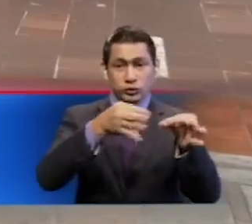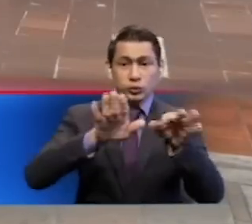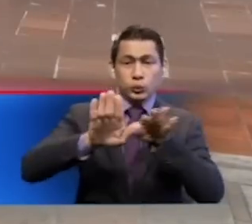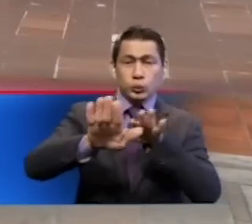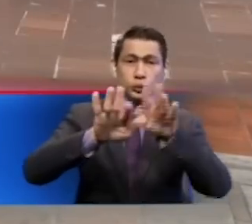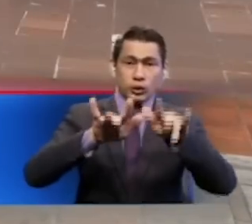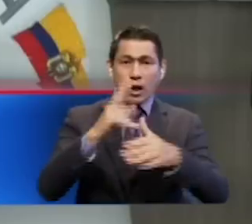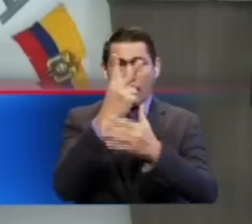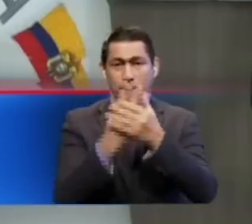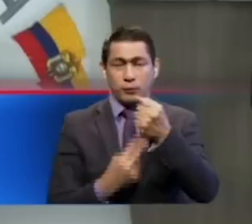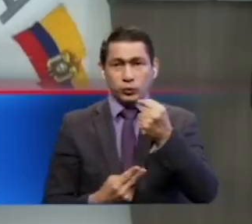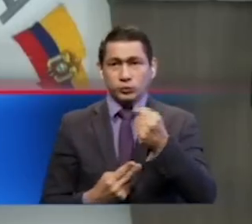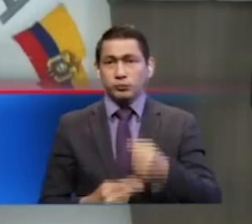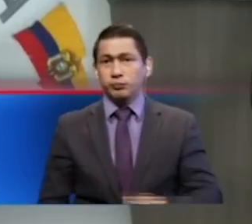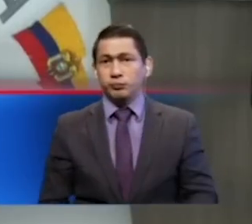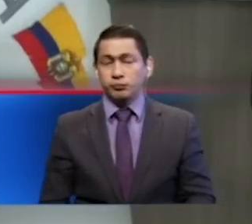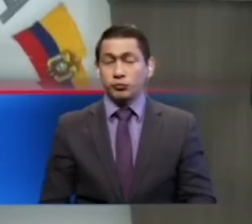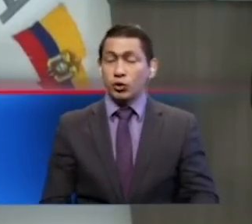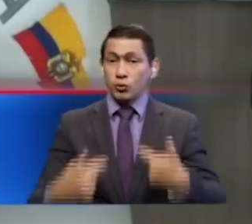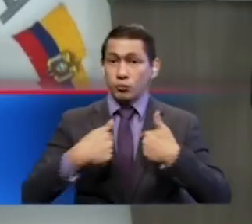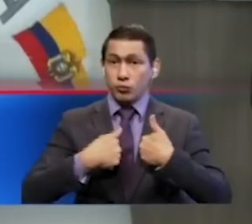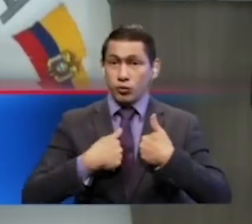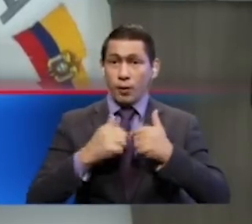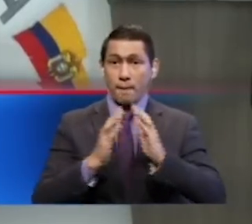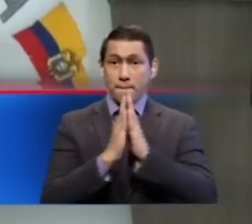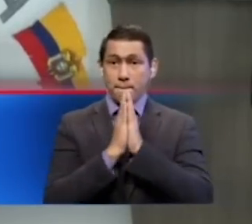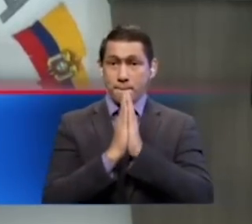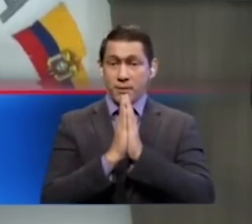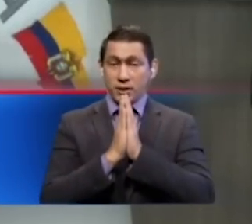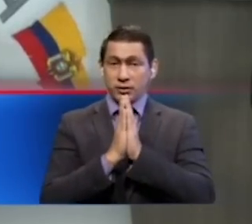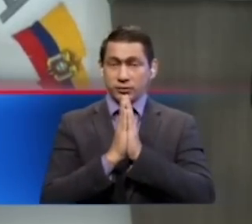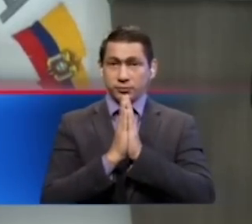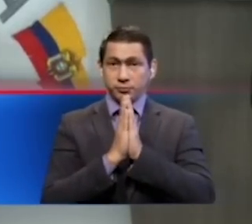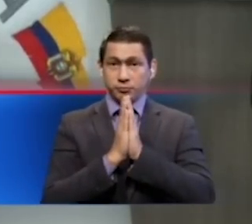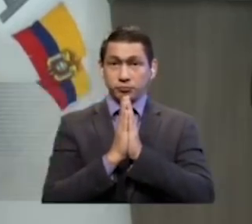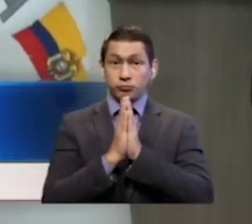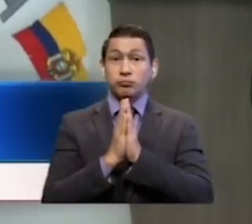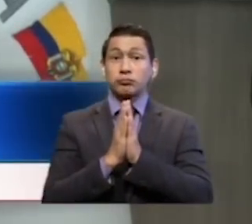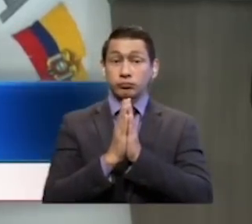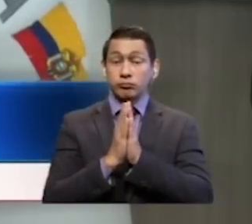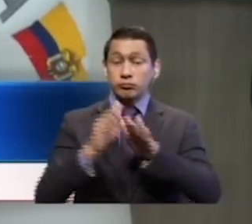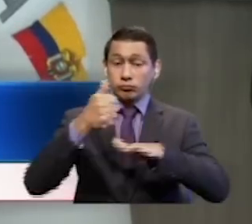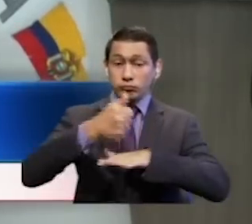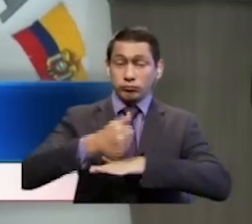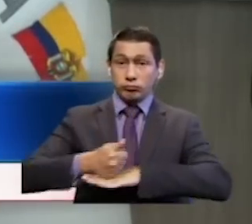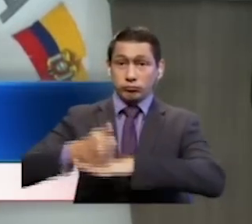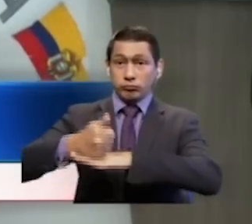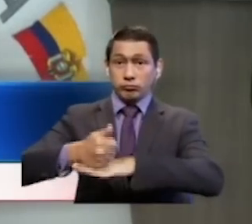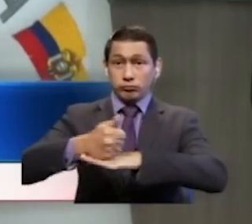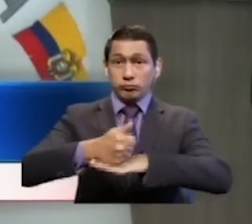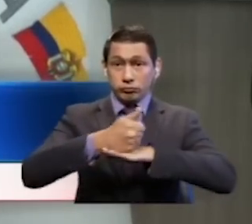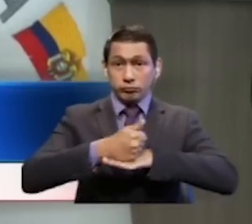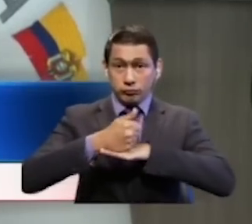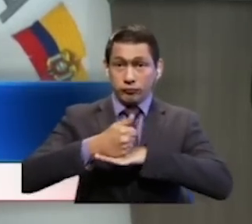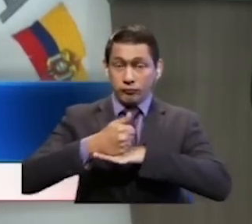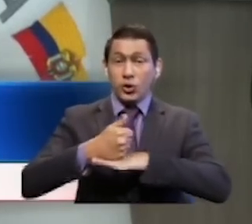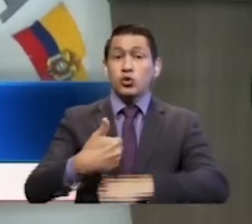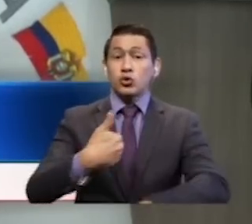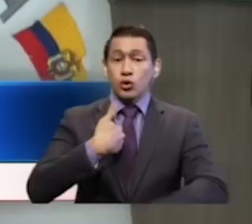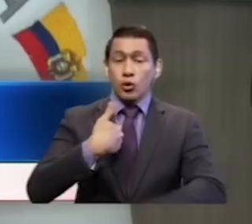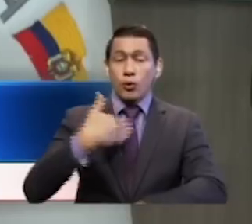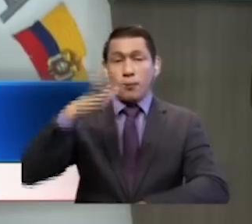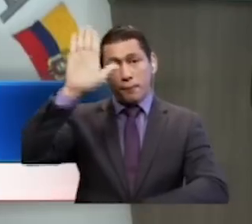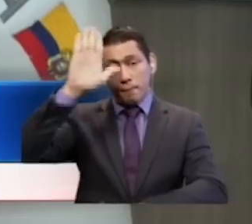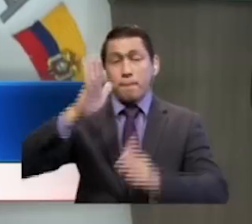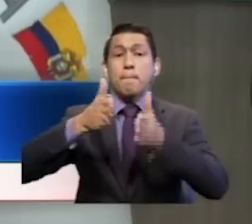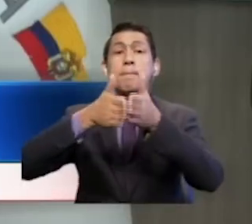Cárdenas Armijos. He solicitado que el Pleno me conceda la petición que estoy